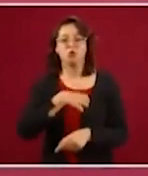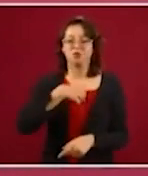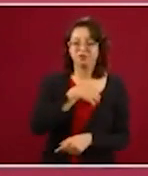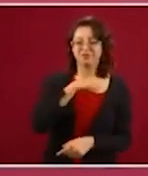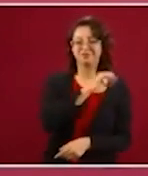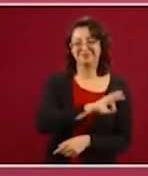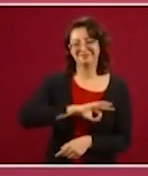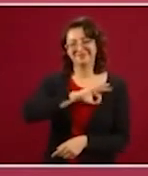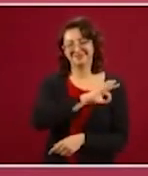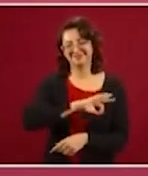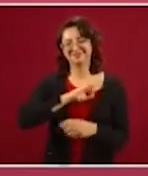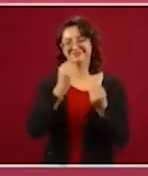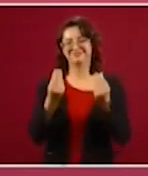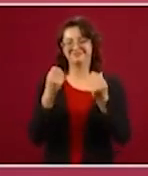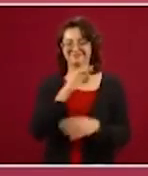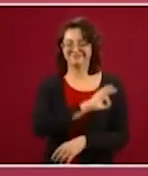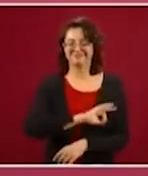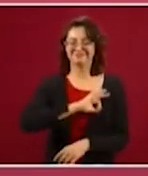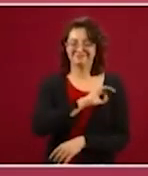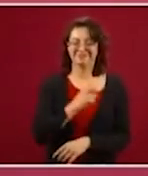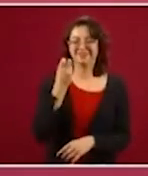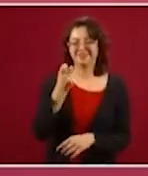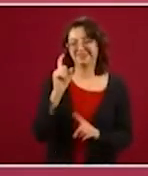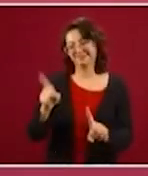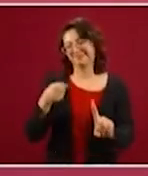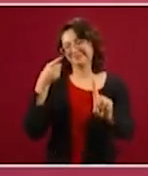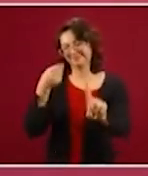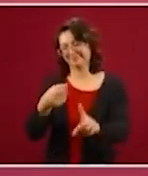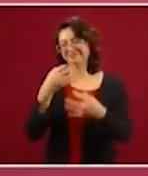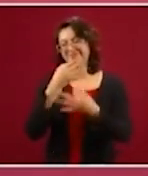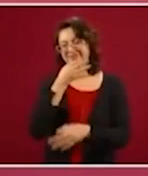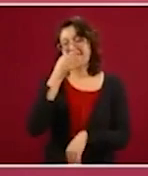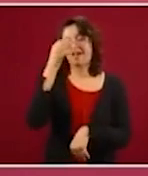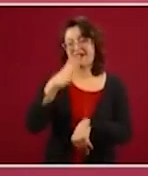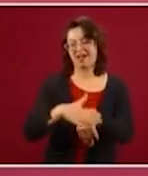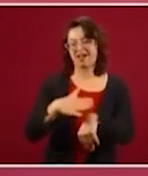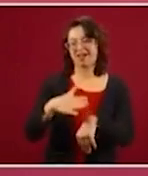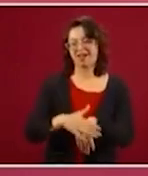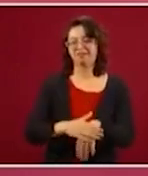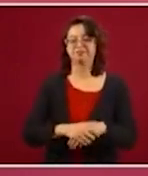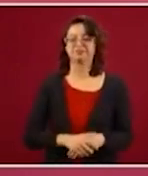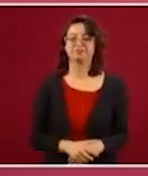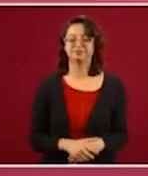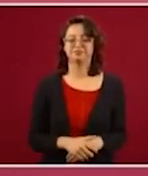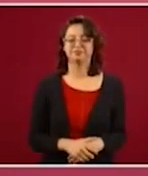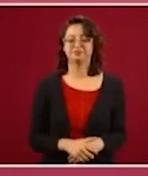feliz, feliz, feliz. Eso es lo que puedo comentarles.